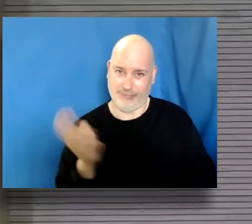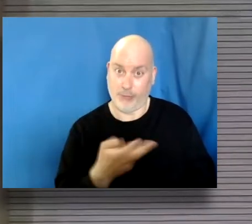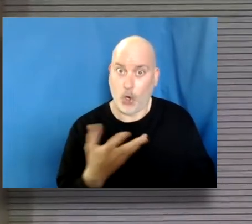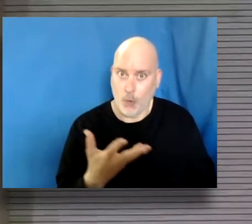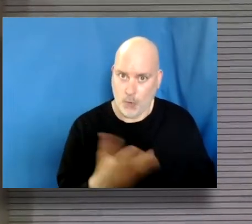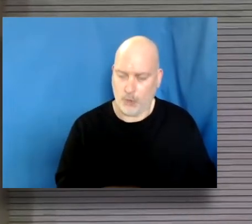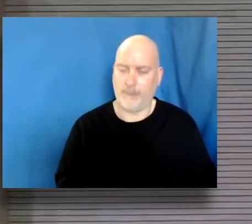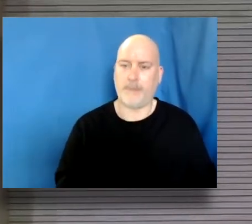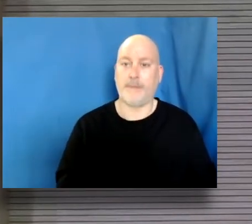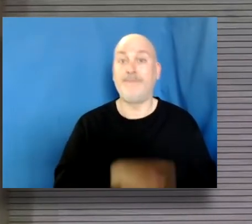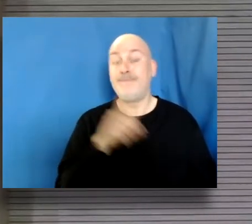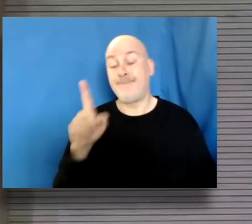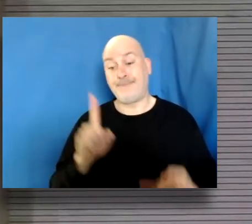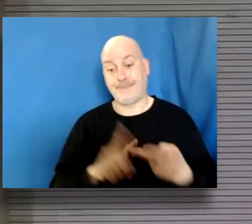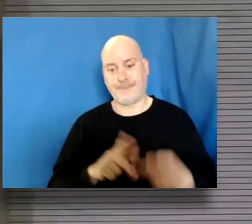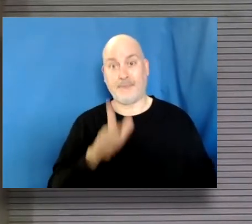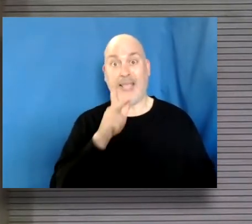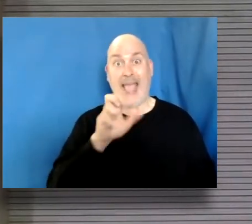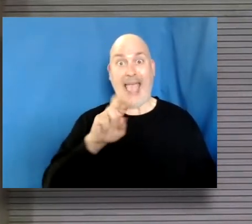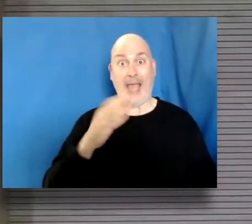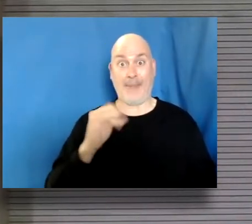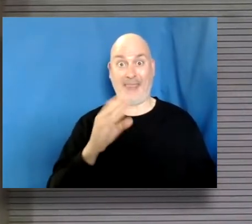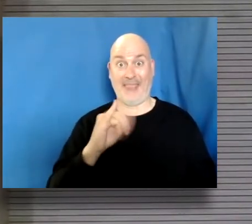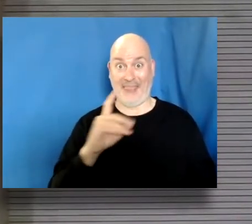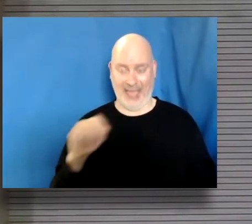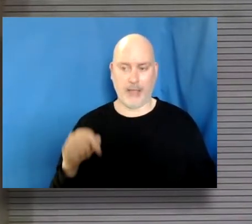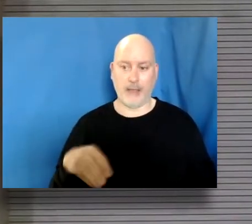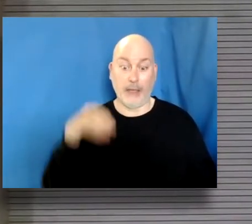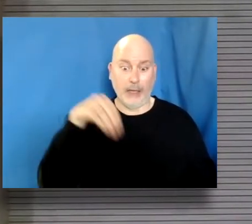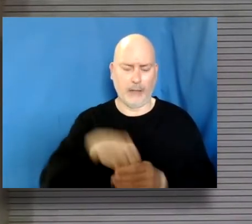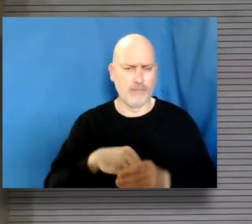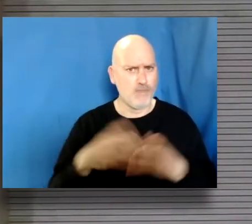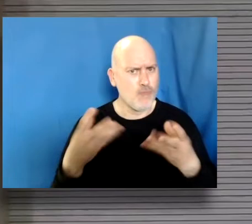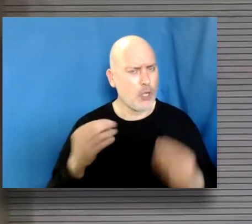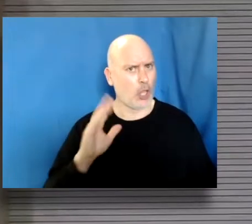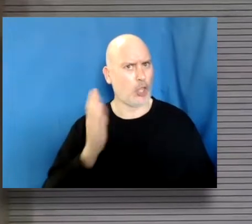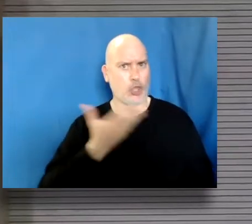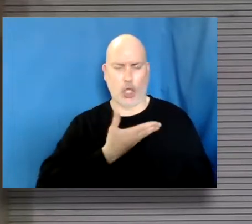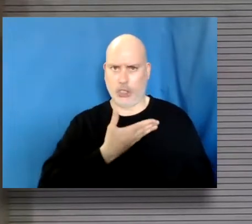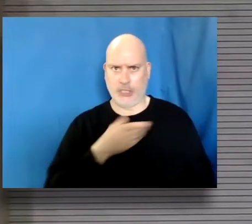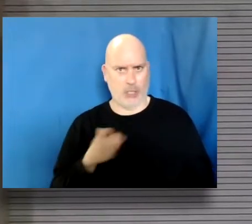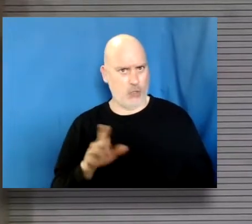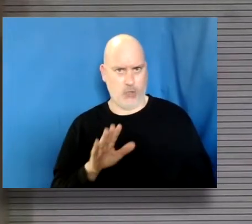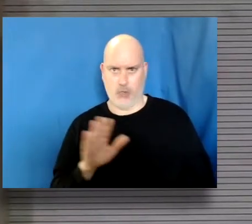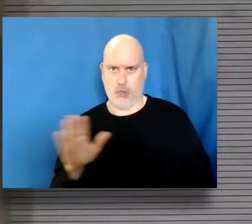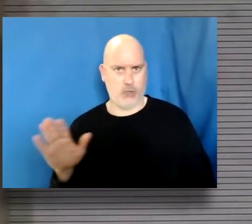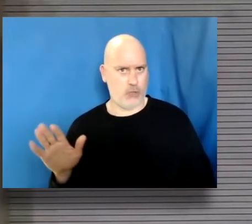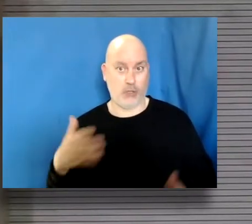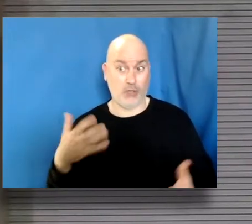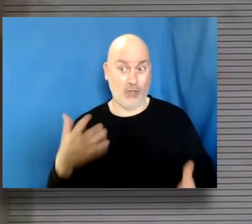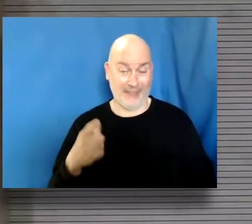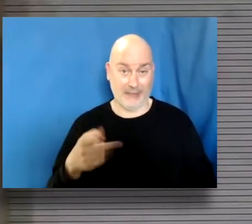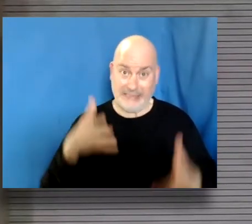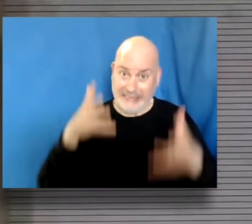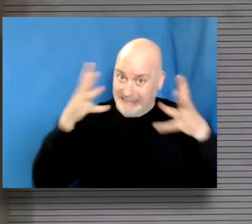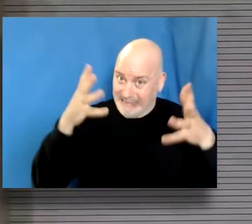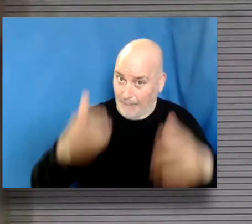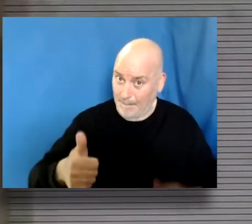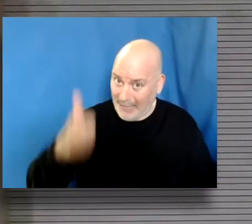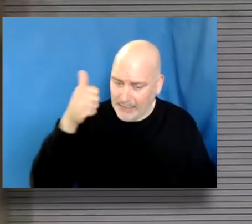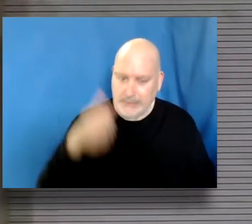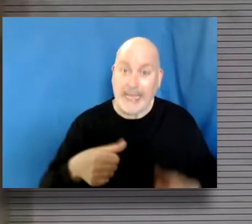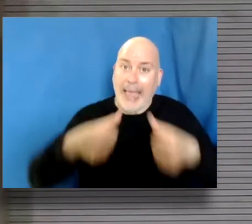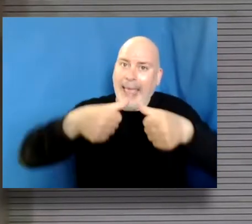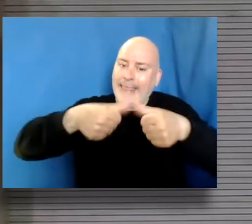los herbicidas llevan sustancias muy tóxicas y entonces lo que más se recomienda es, sobre todo, que si disponéis de la